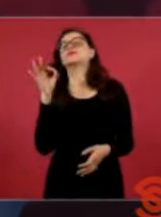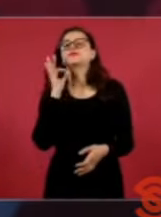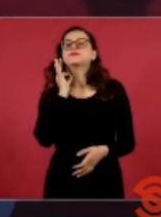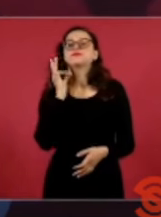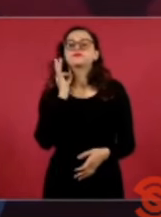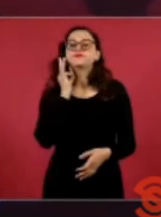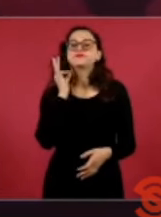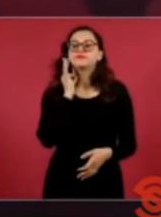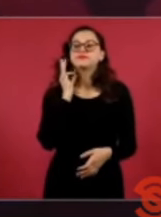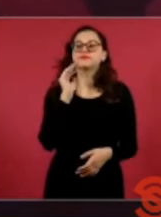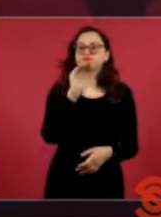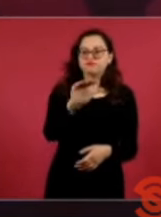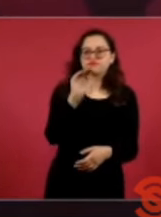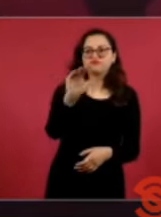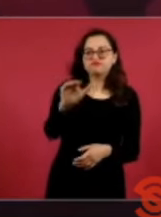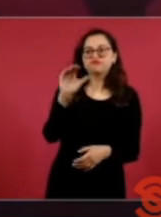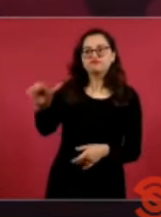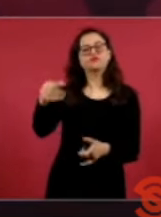que